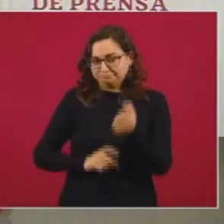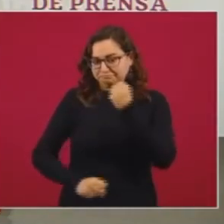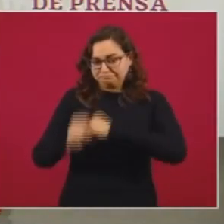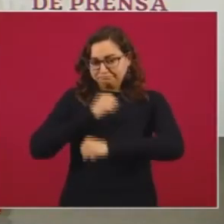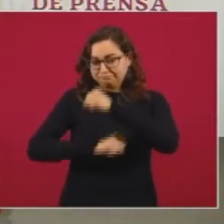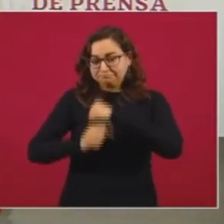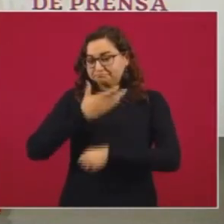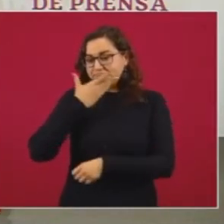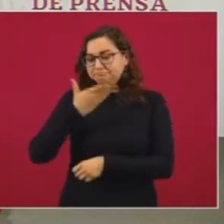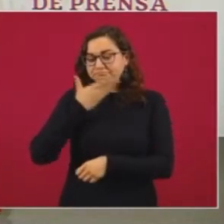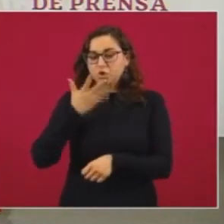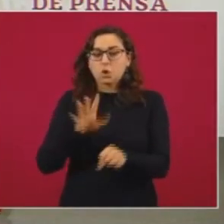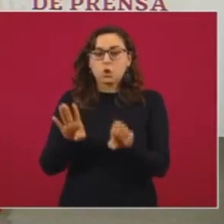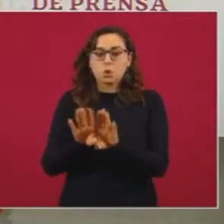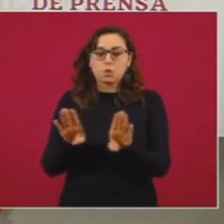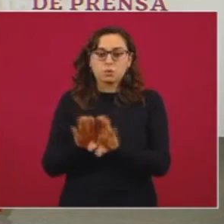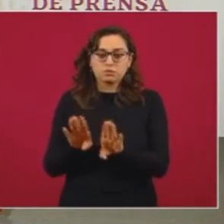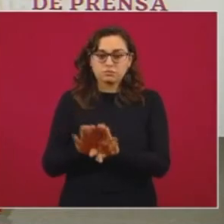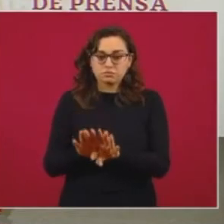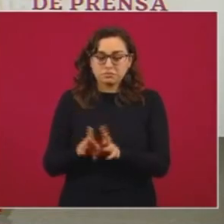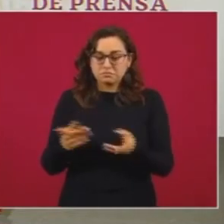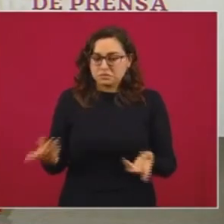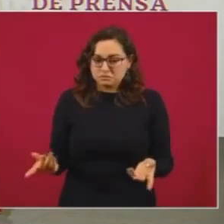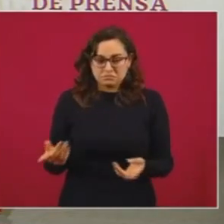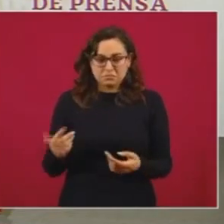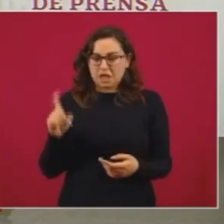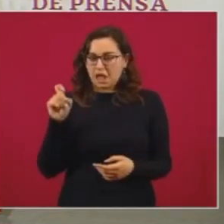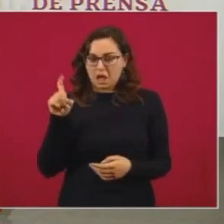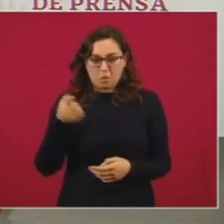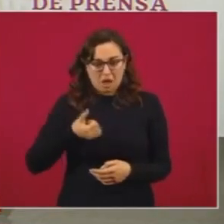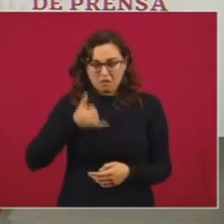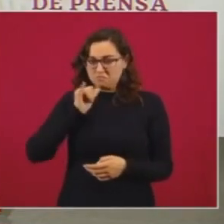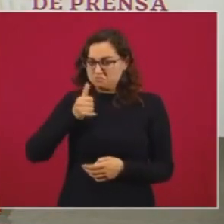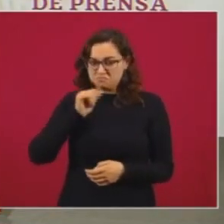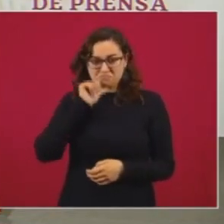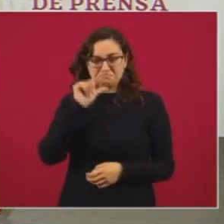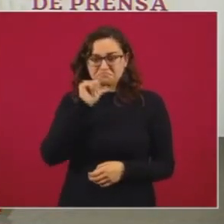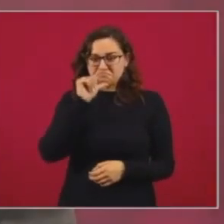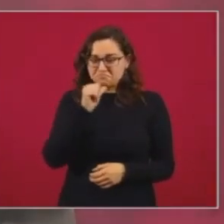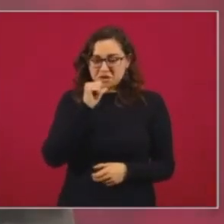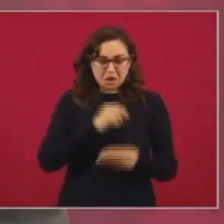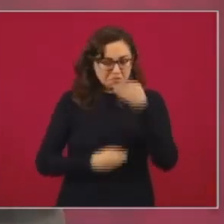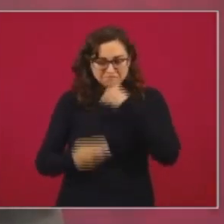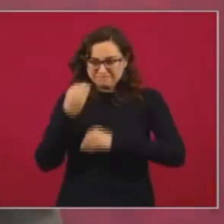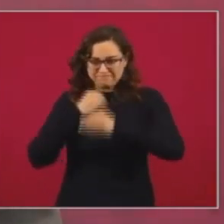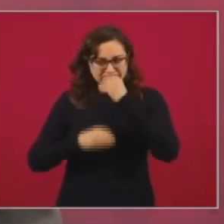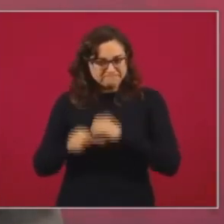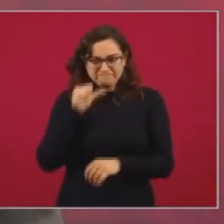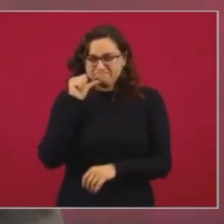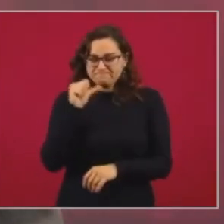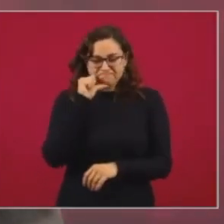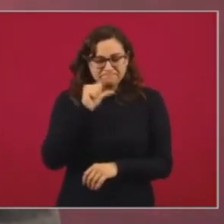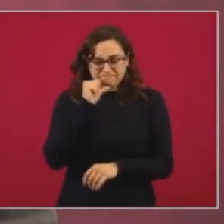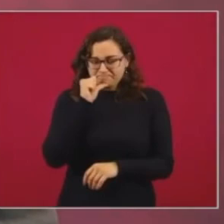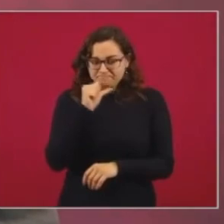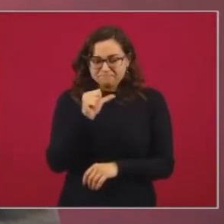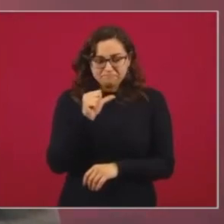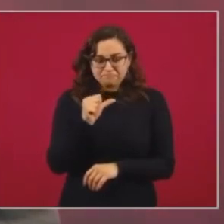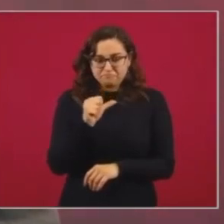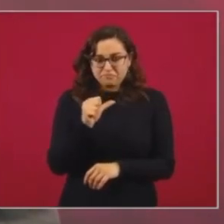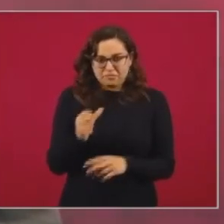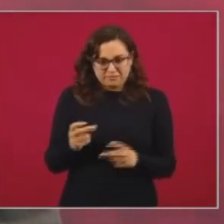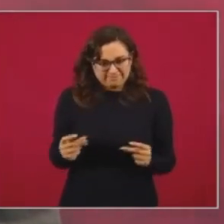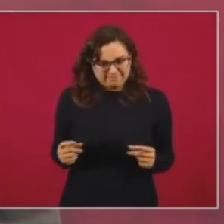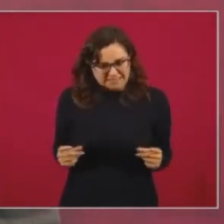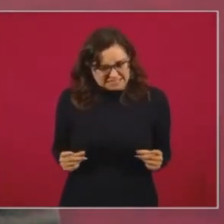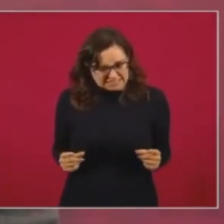boxeo, restringiéndose de consumir agua, quizá restringiéndose de alimentos en algunos días